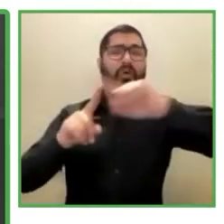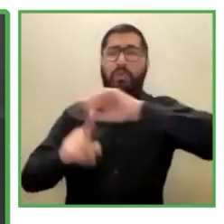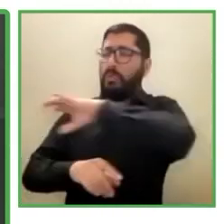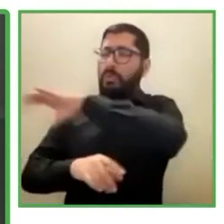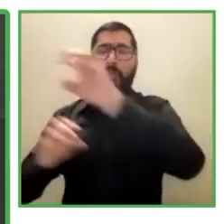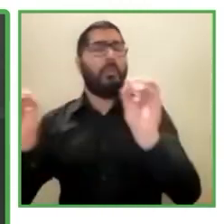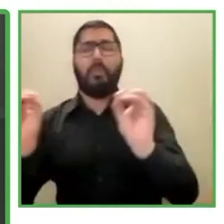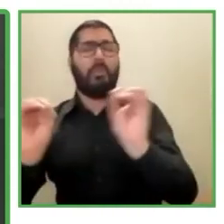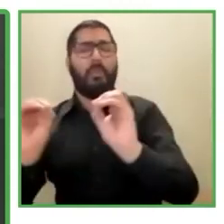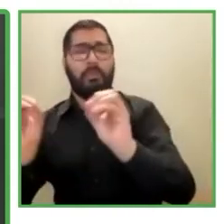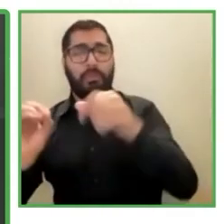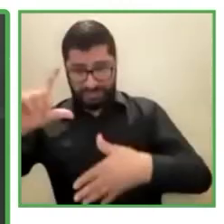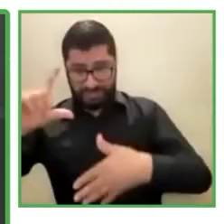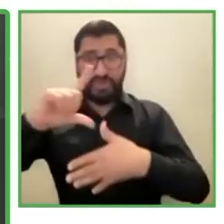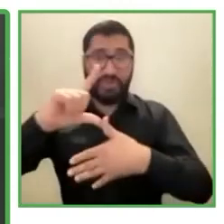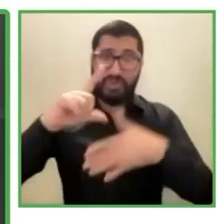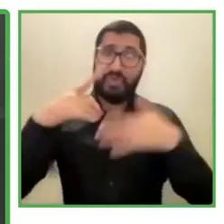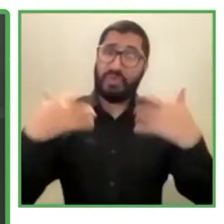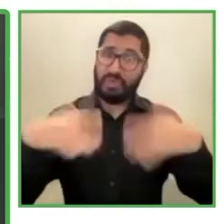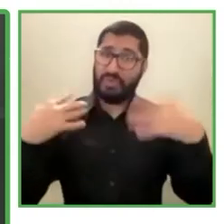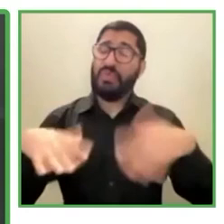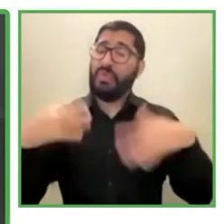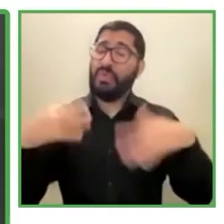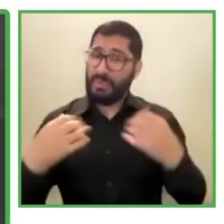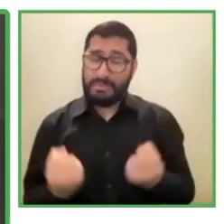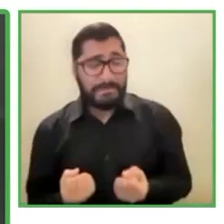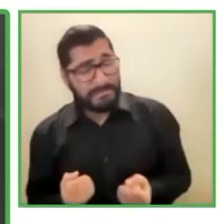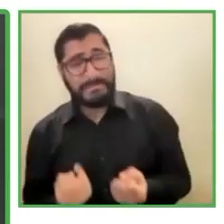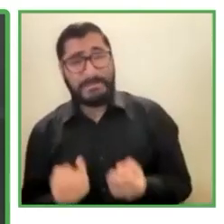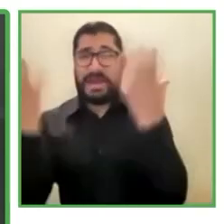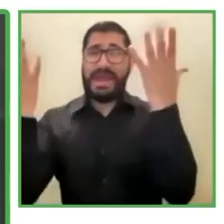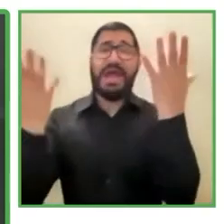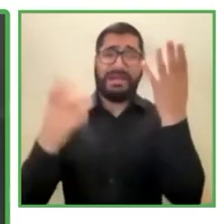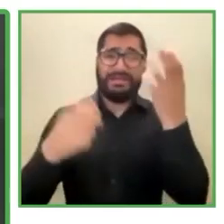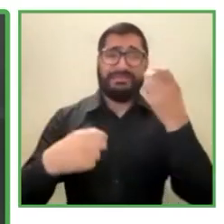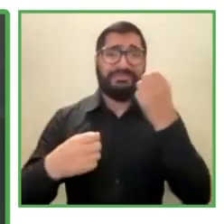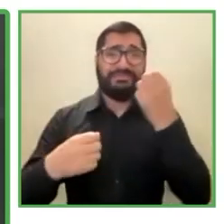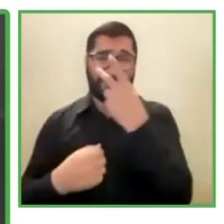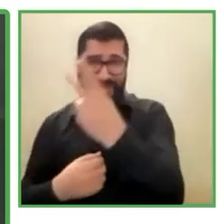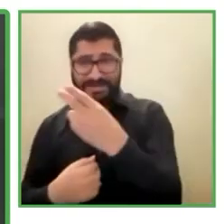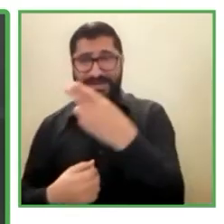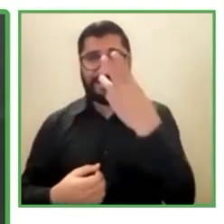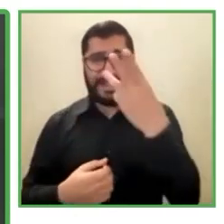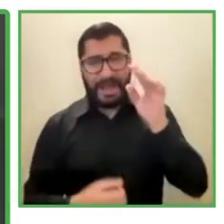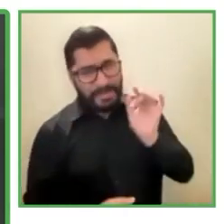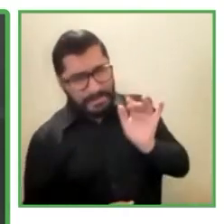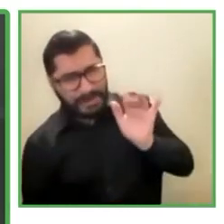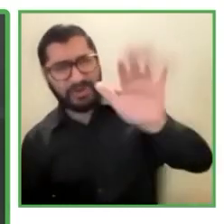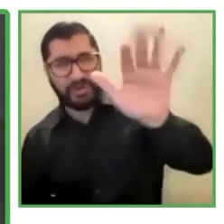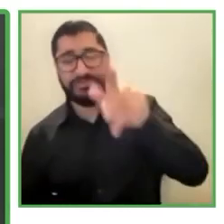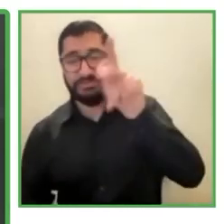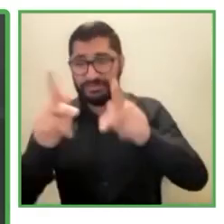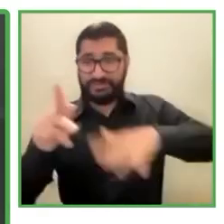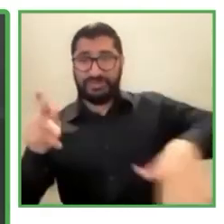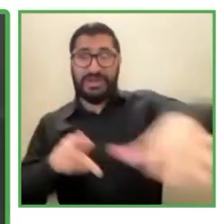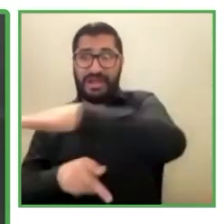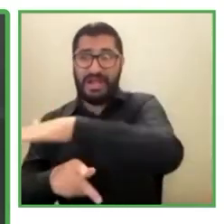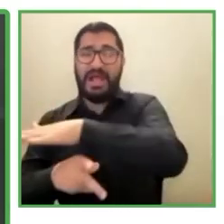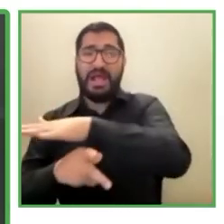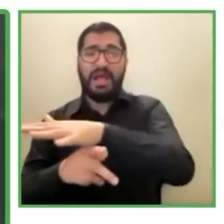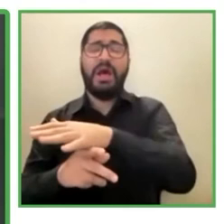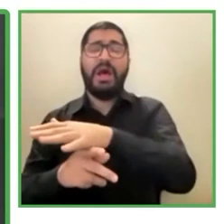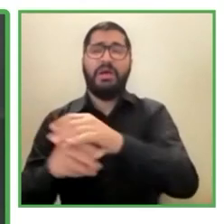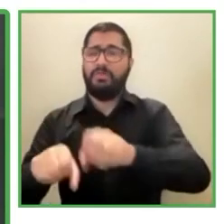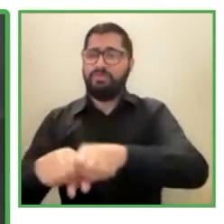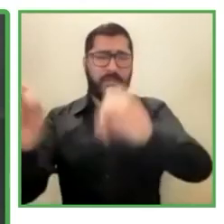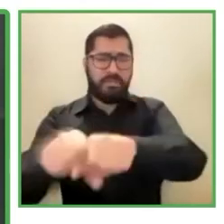millones de empleos. Y los sectores más afectados fueron justamente donde está mayormente